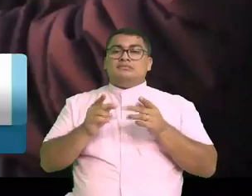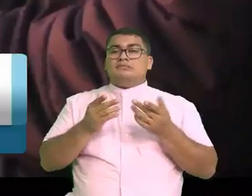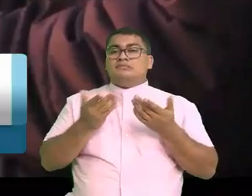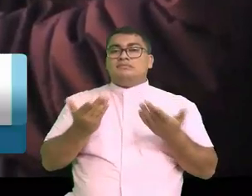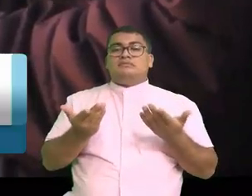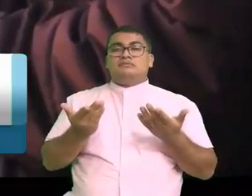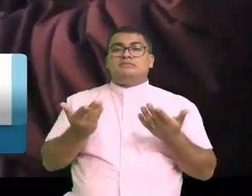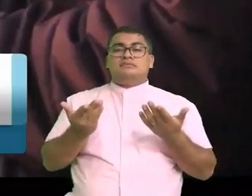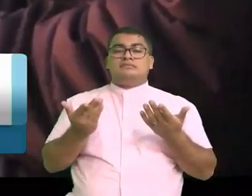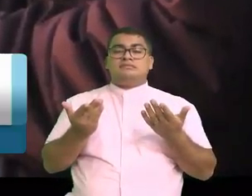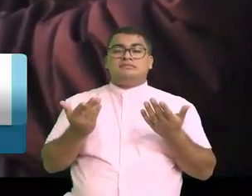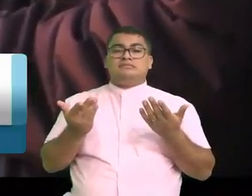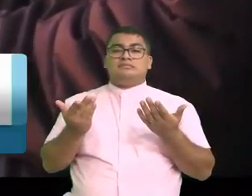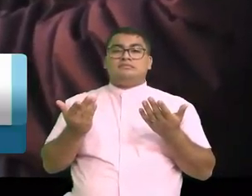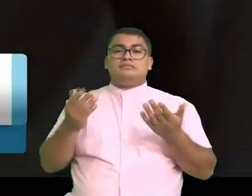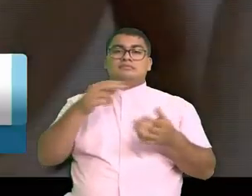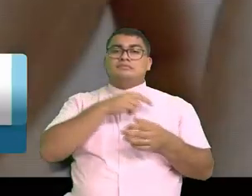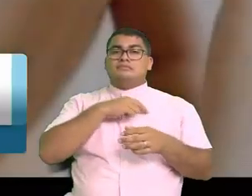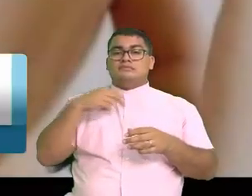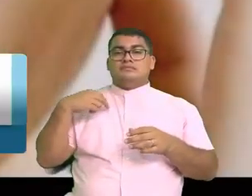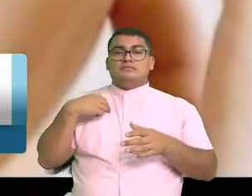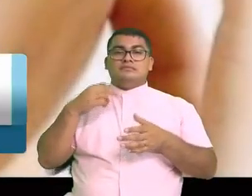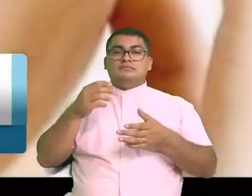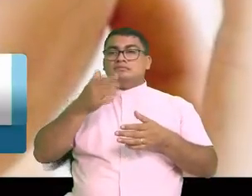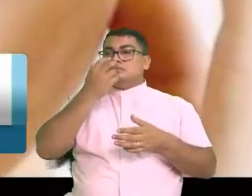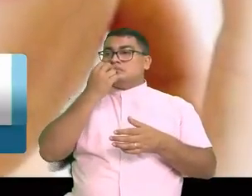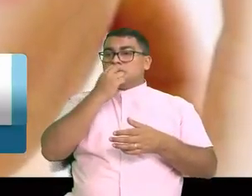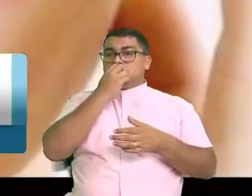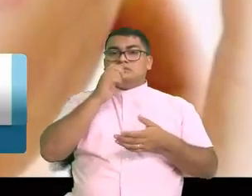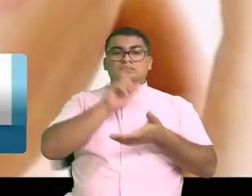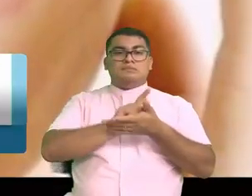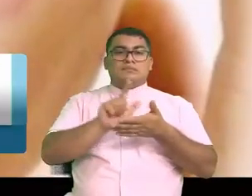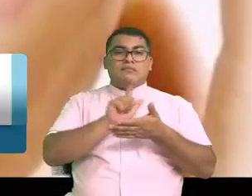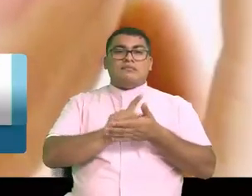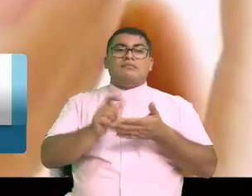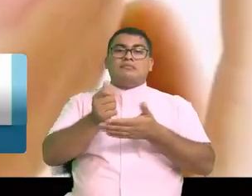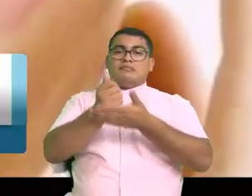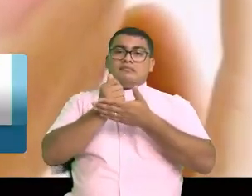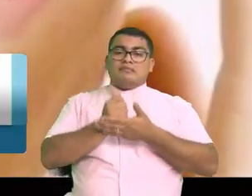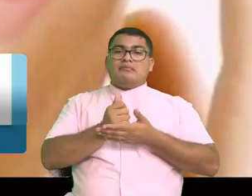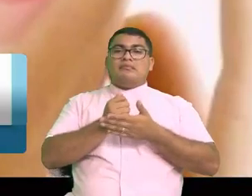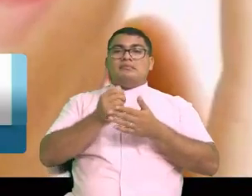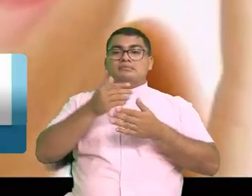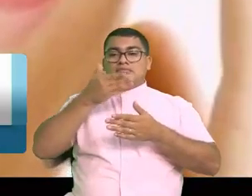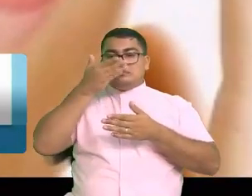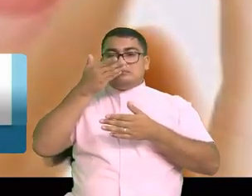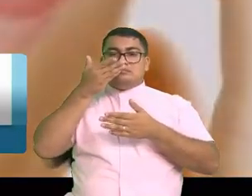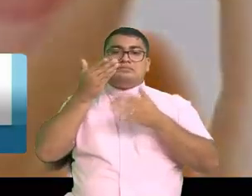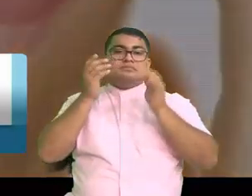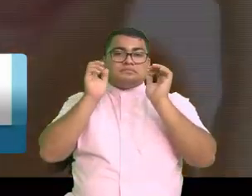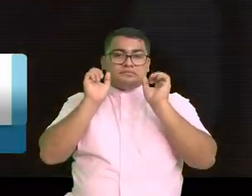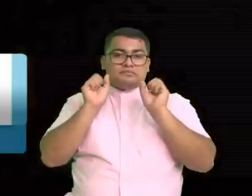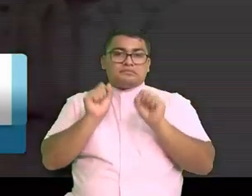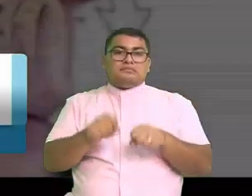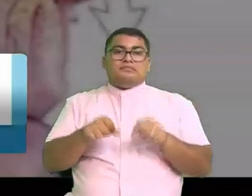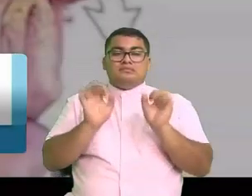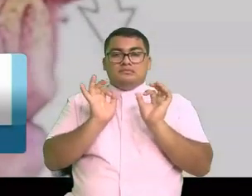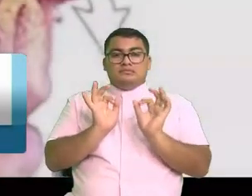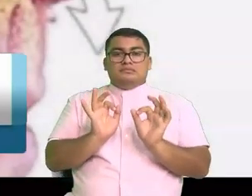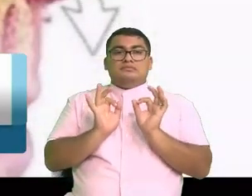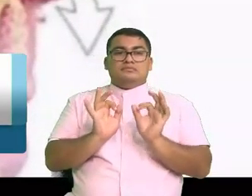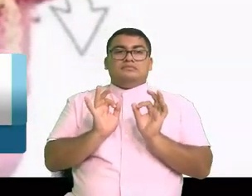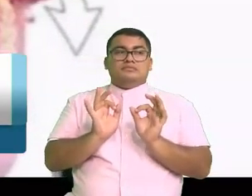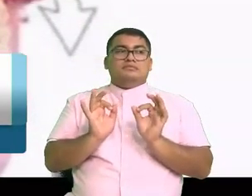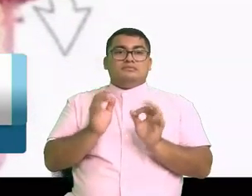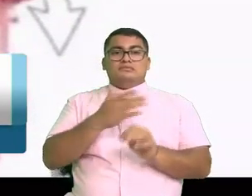Entonces, nosotros con esos lavados nasales le ayudamos a ese tejido a estar un